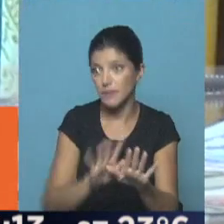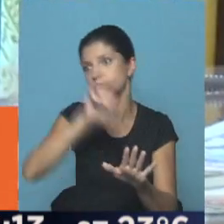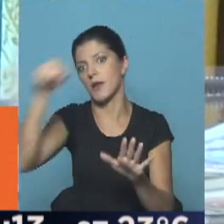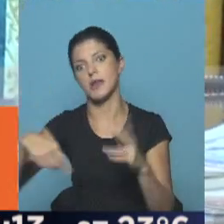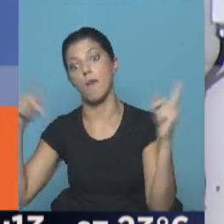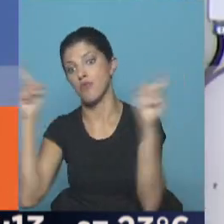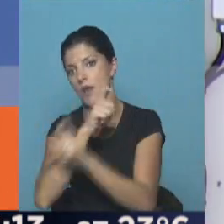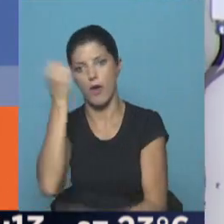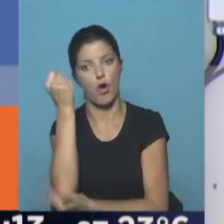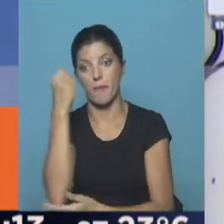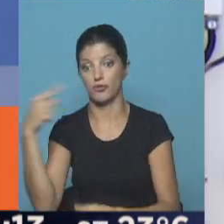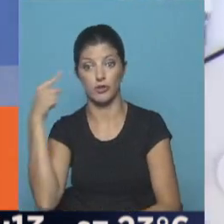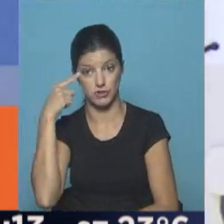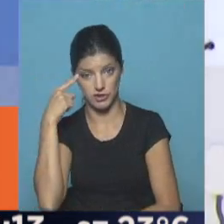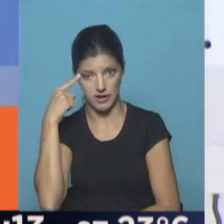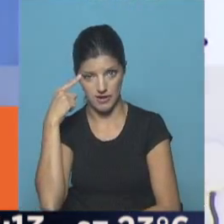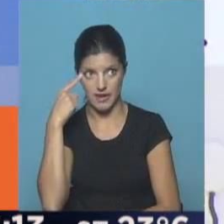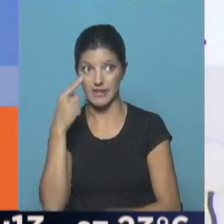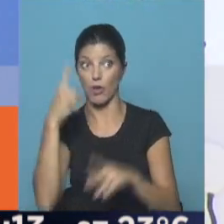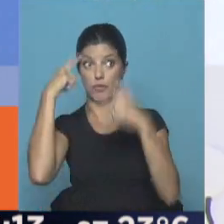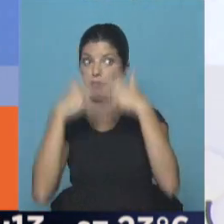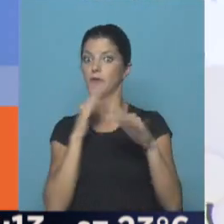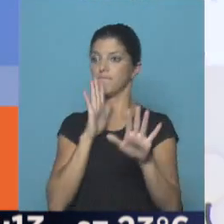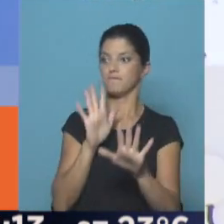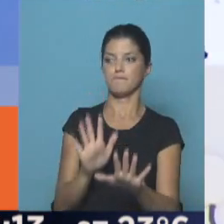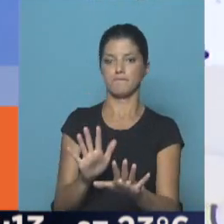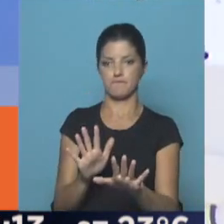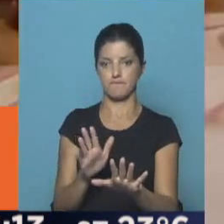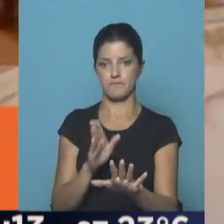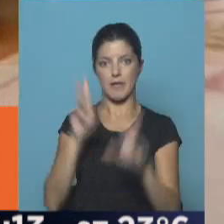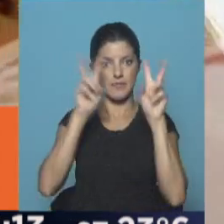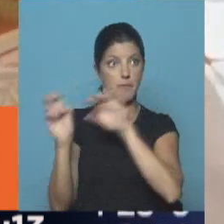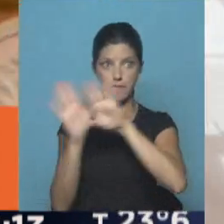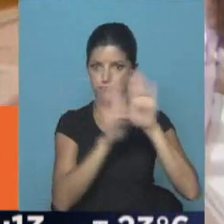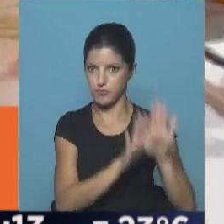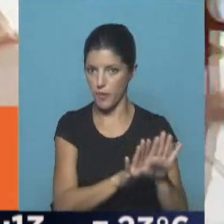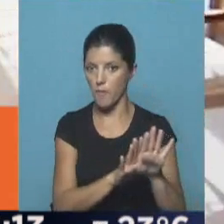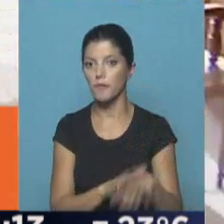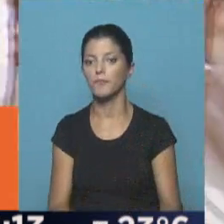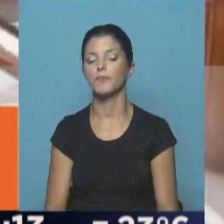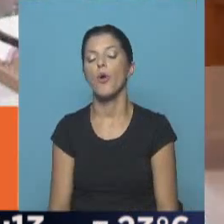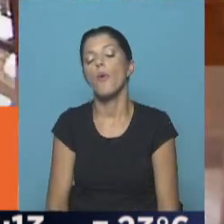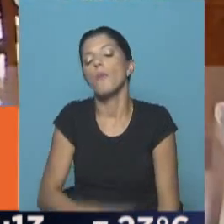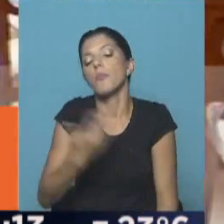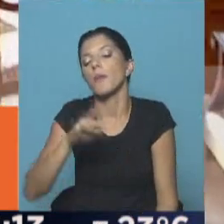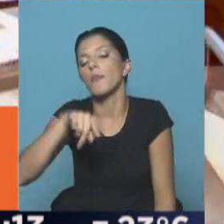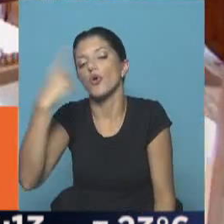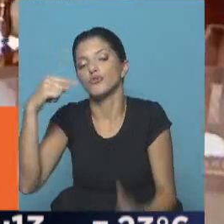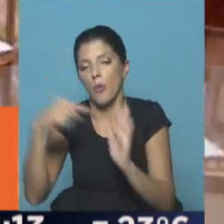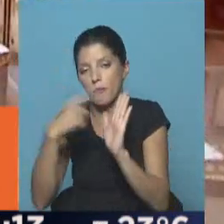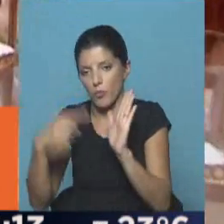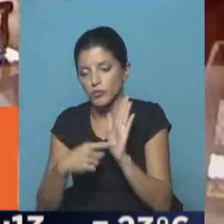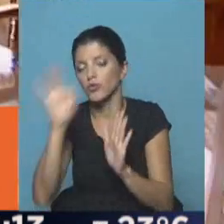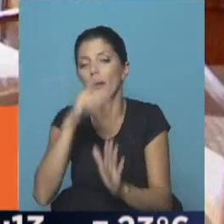evidentemente puso el freno de mano y este tema quedó al margen. Quizás seguramente por otras cuestiones o condiciones políticas.